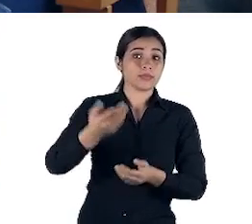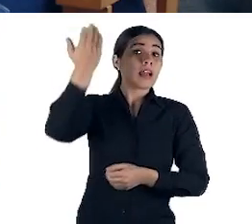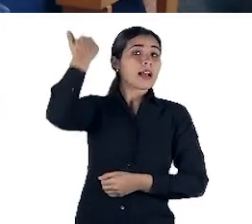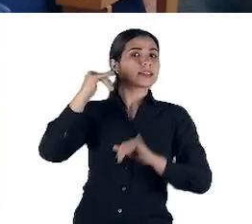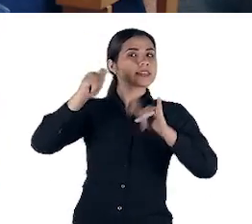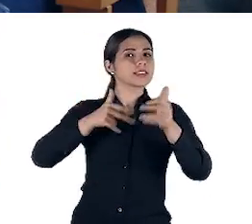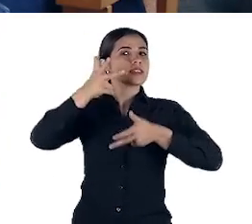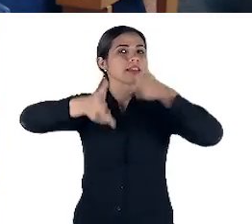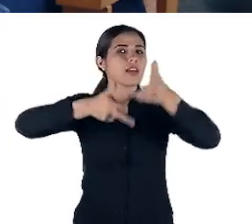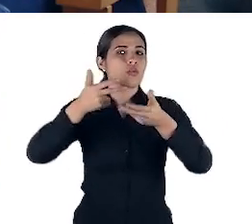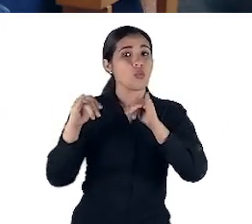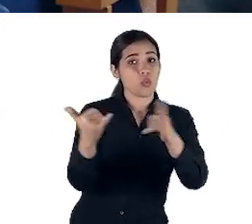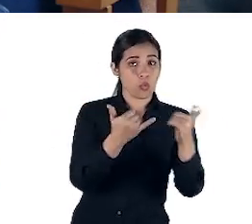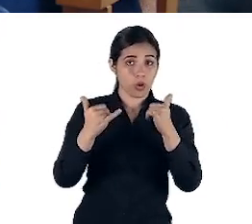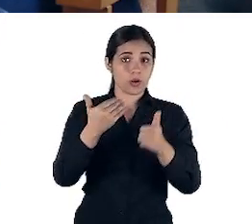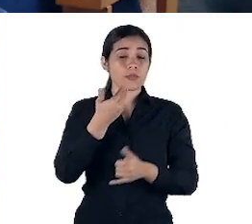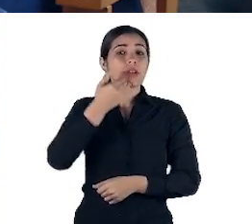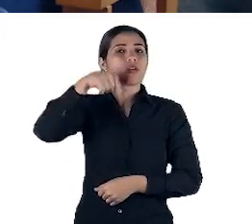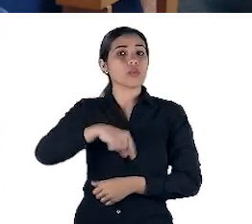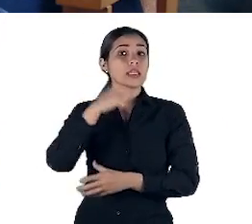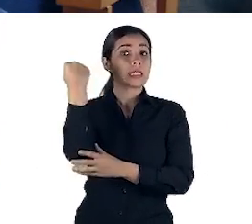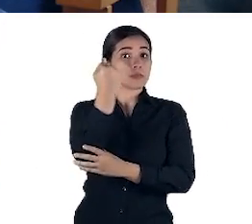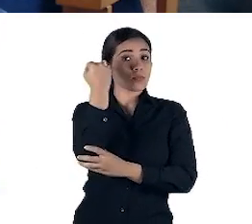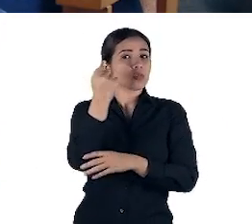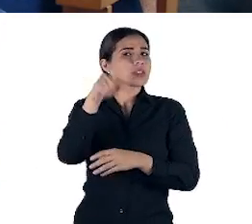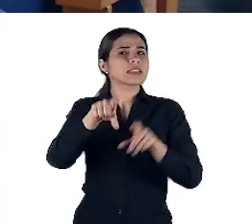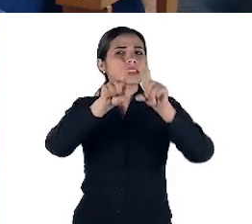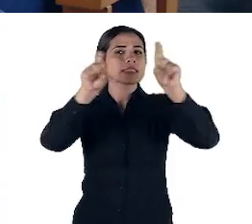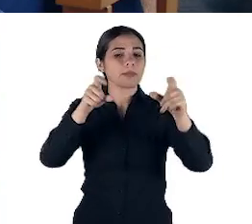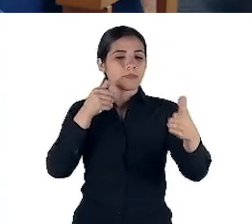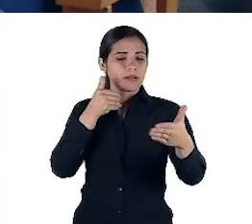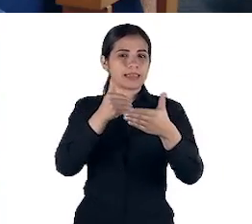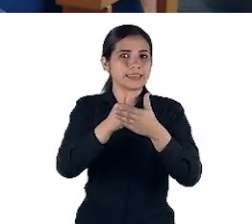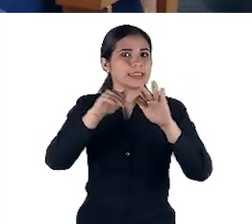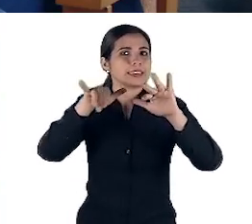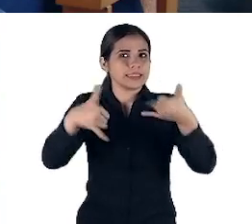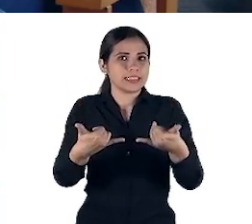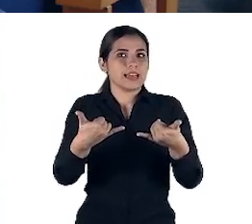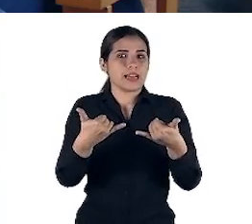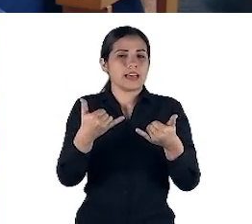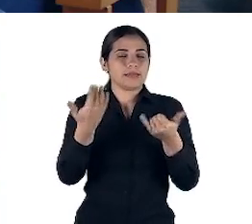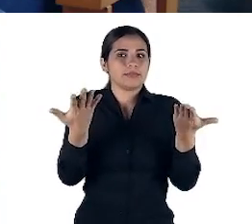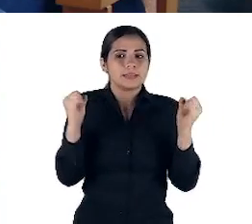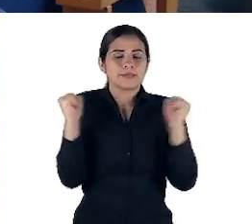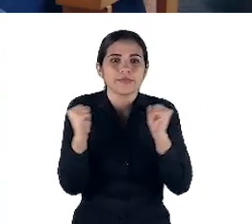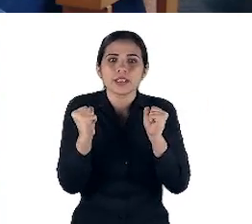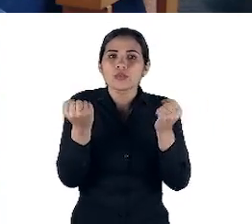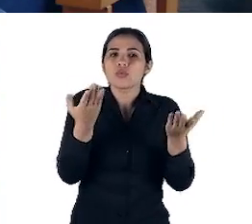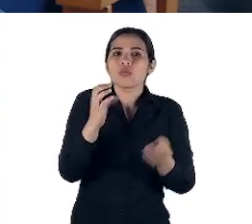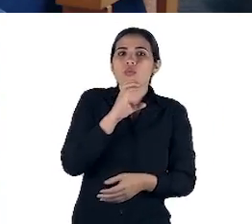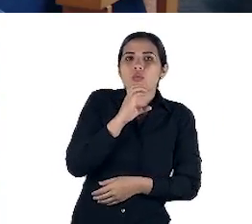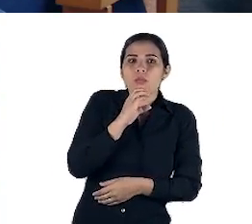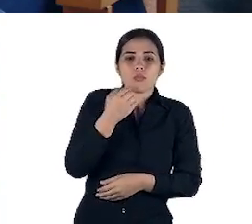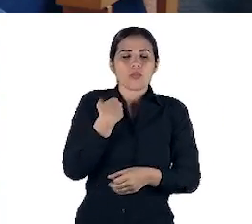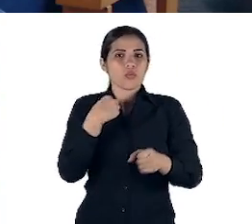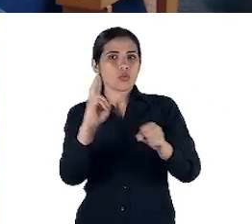juego y hoy vamos a hablar de algo muy importante porque viene la época del año, por supuesto, en donde decimos, bueno, se viene el invierno y qué se